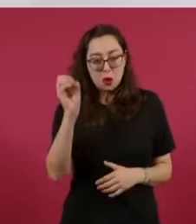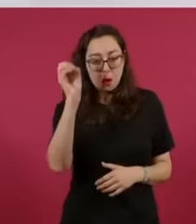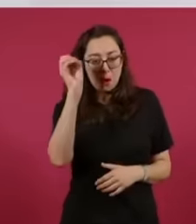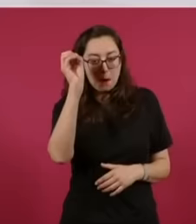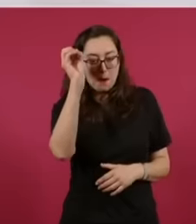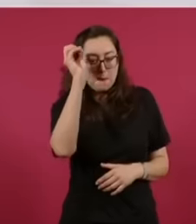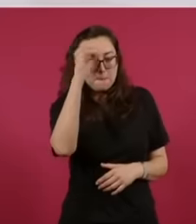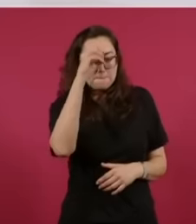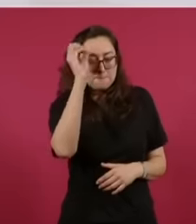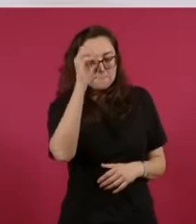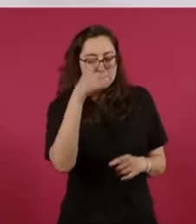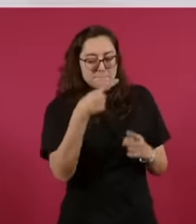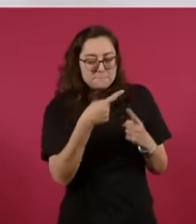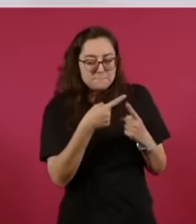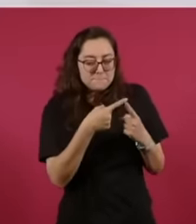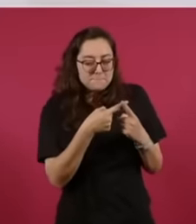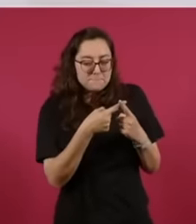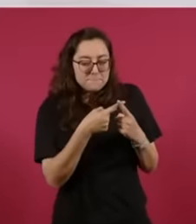imparcial,